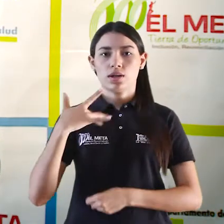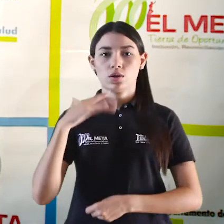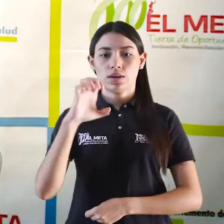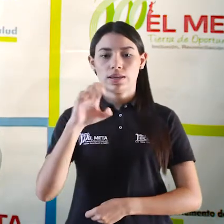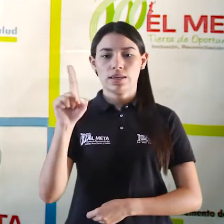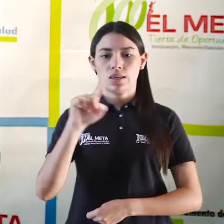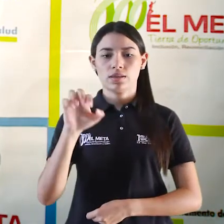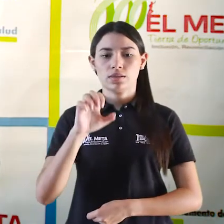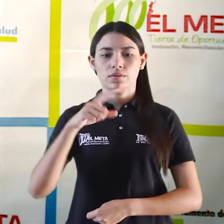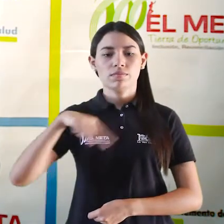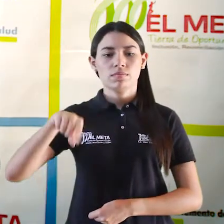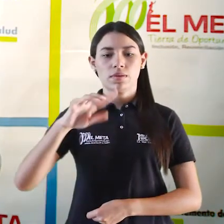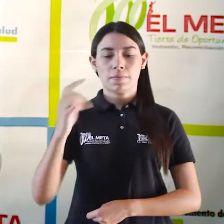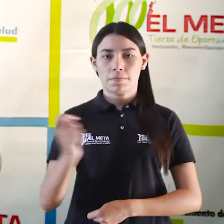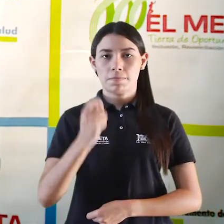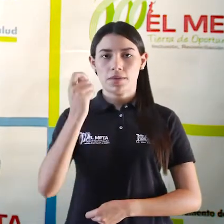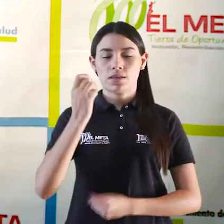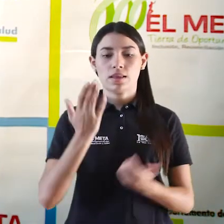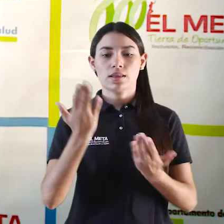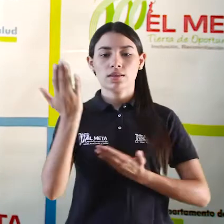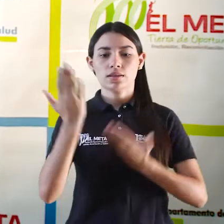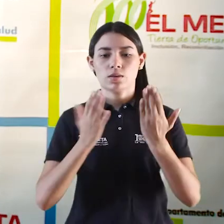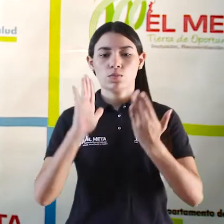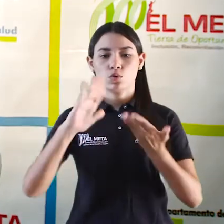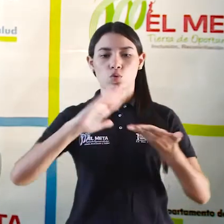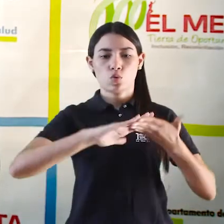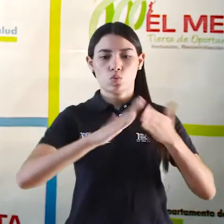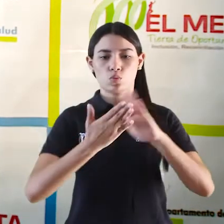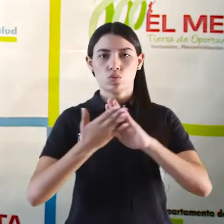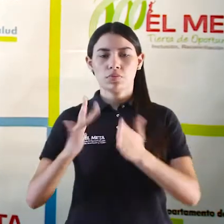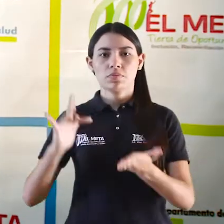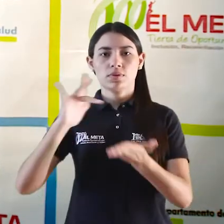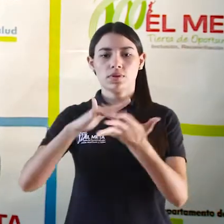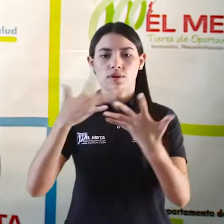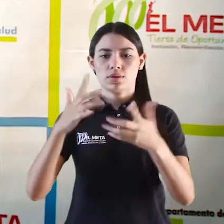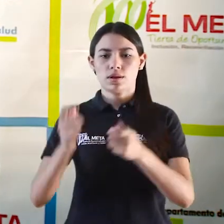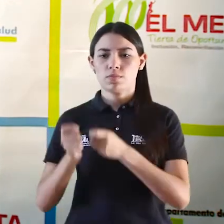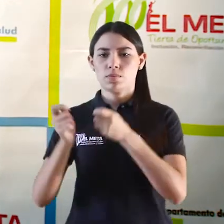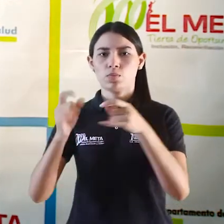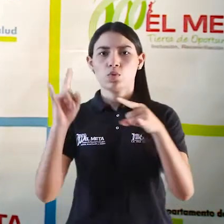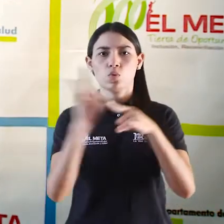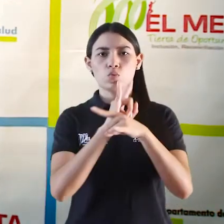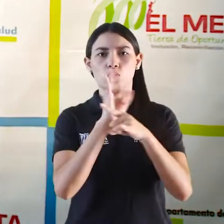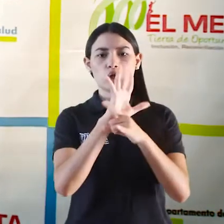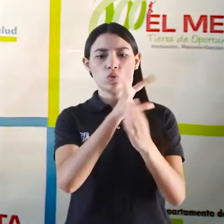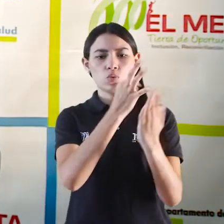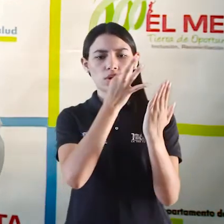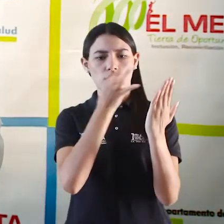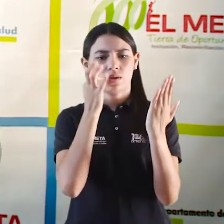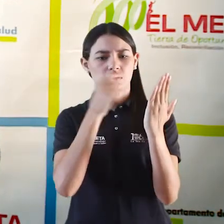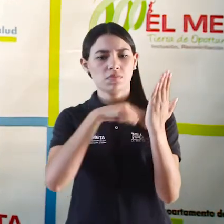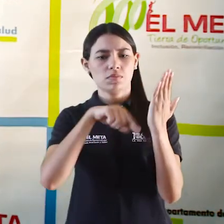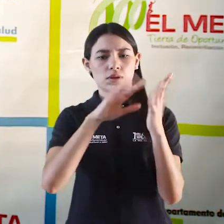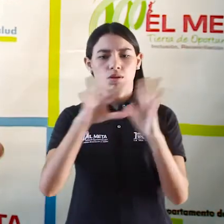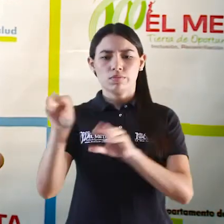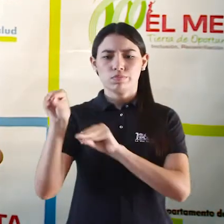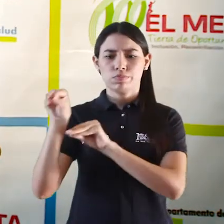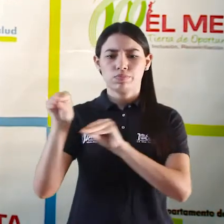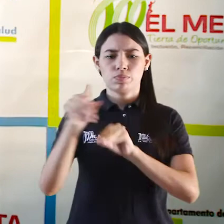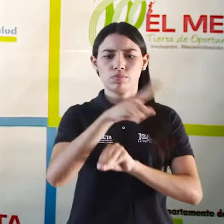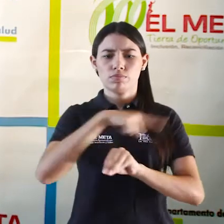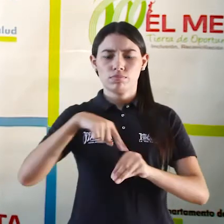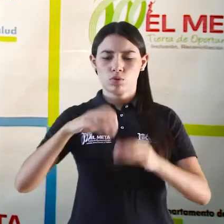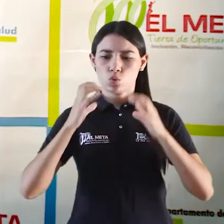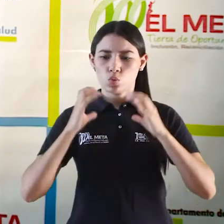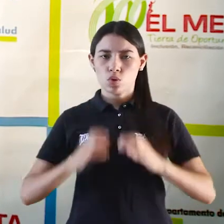comunidad, llegando para entregar a nuestros usuarios toda una capacidad instalada y capacidad técnico-científica con un equipo médico